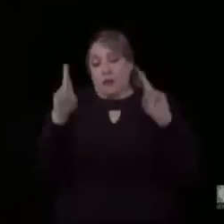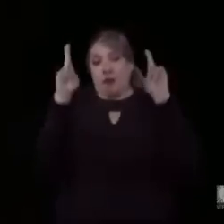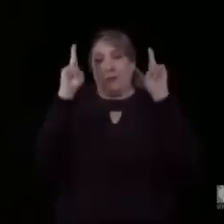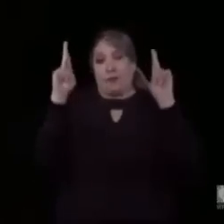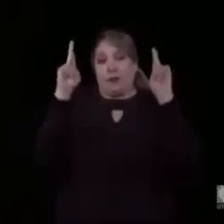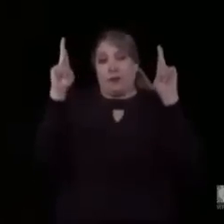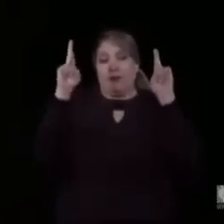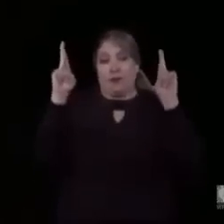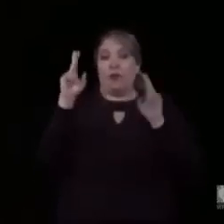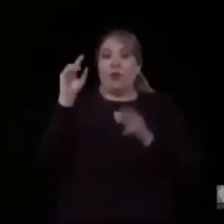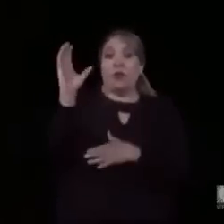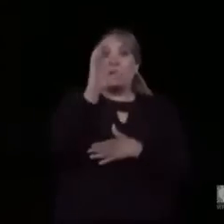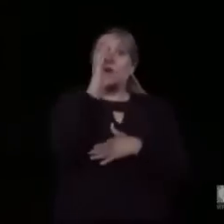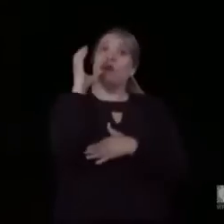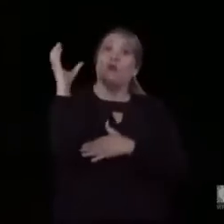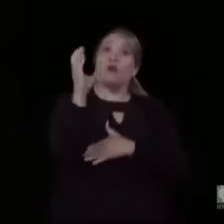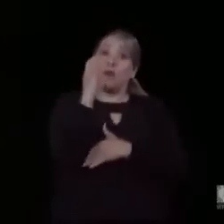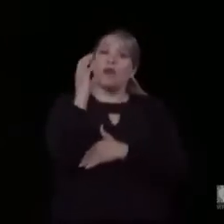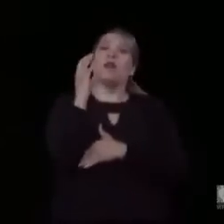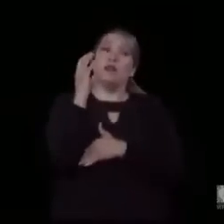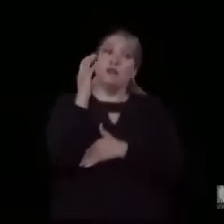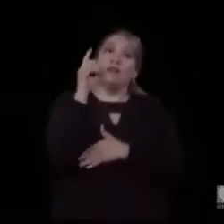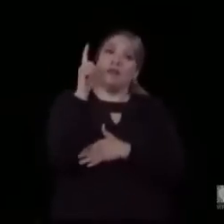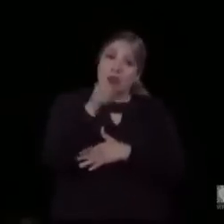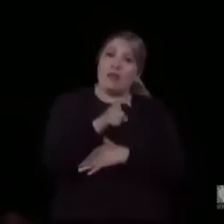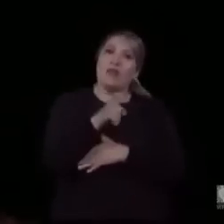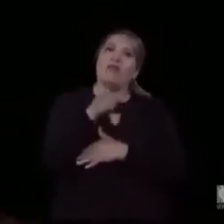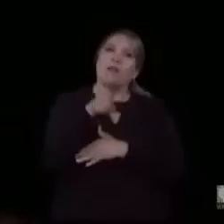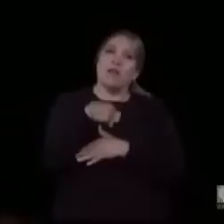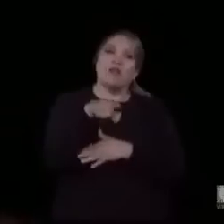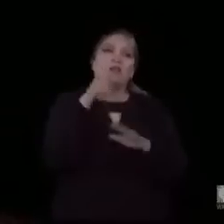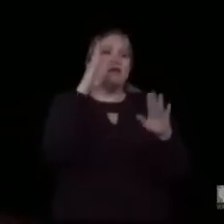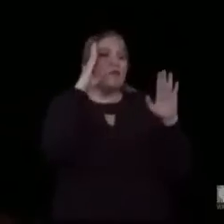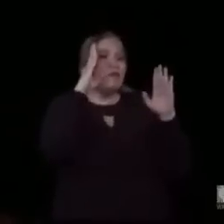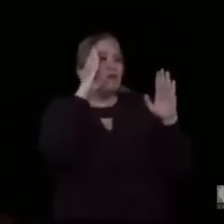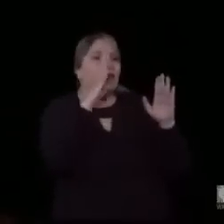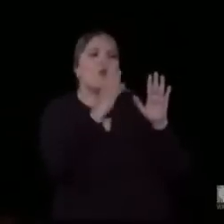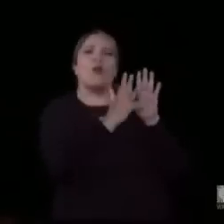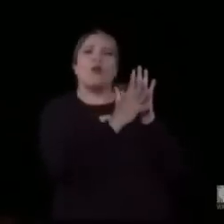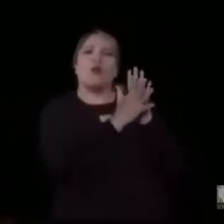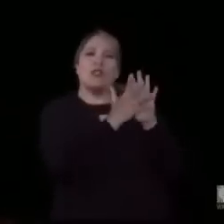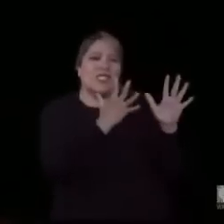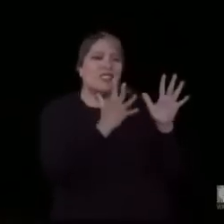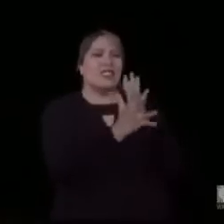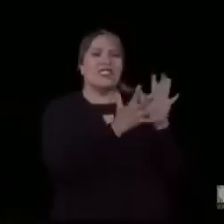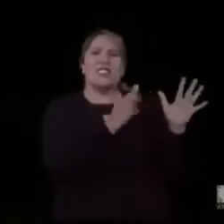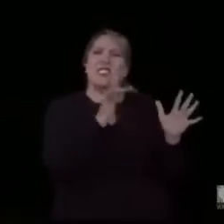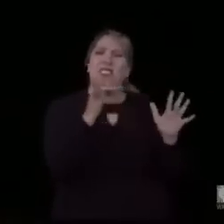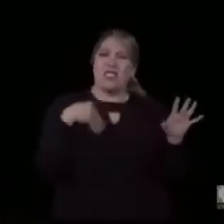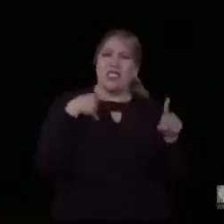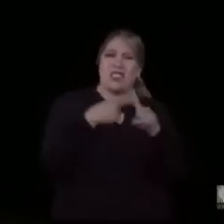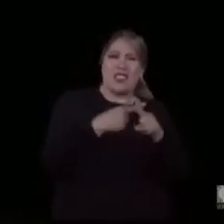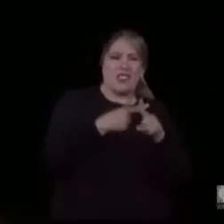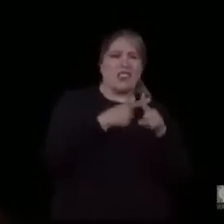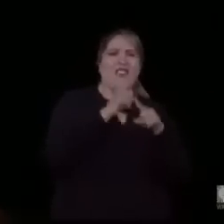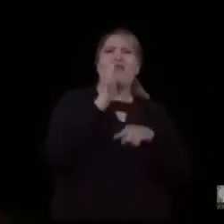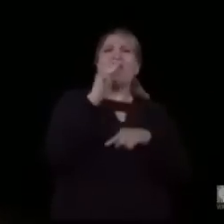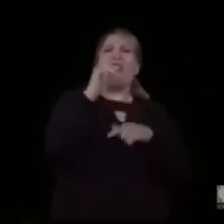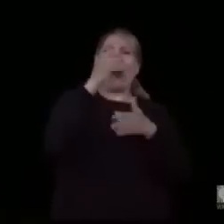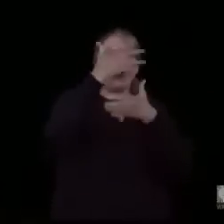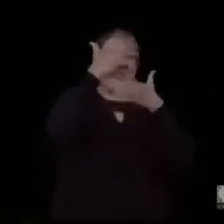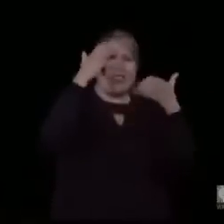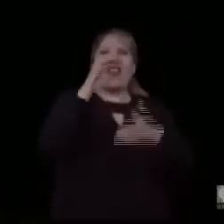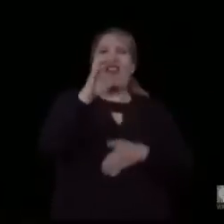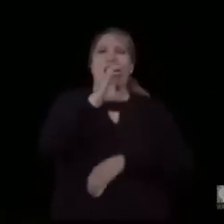Ojalá también Colombia escuchara las miles de víctimas que fueron secuestradas por las FARC y el